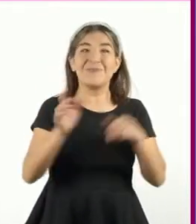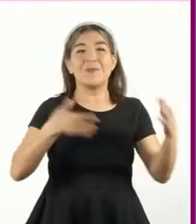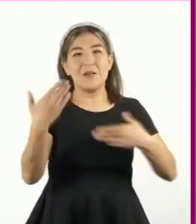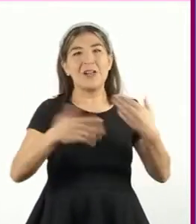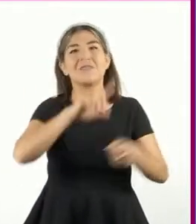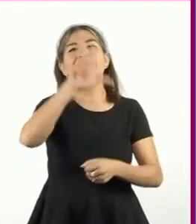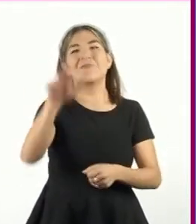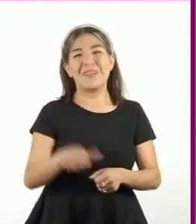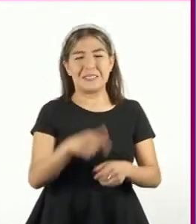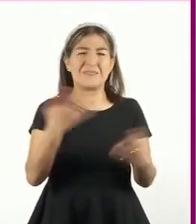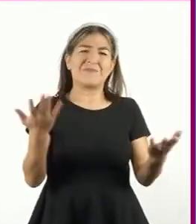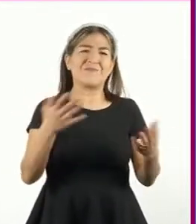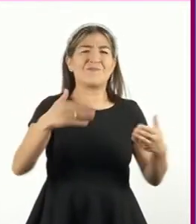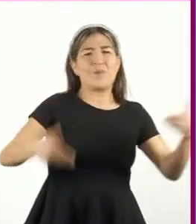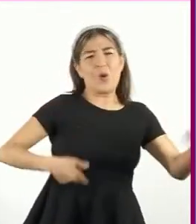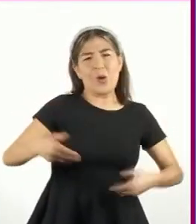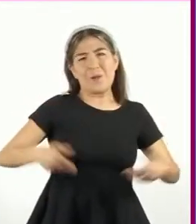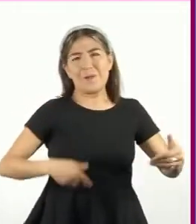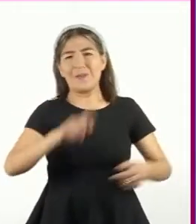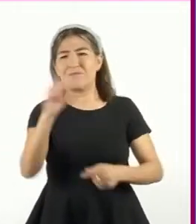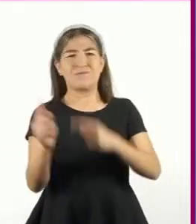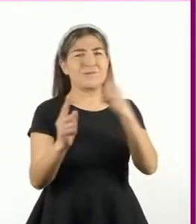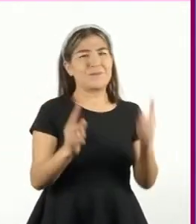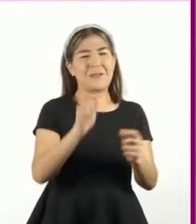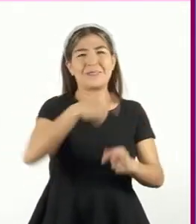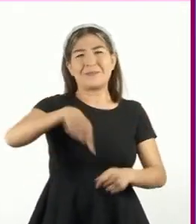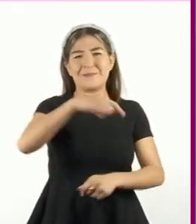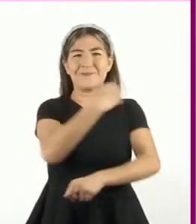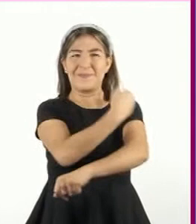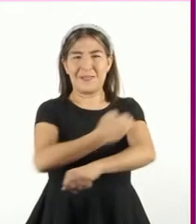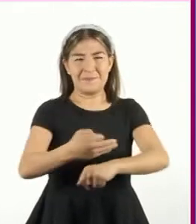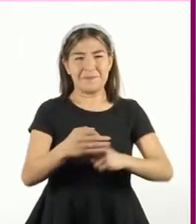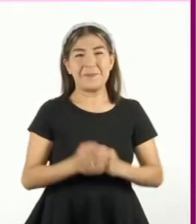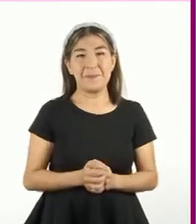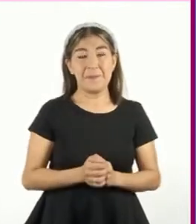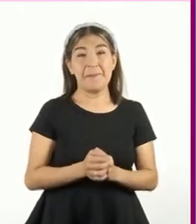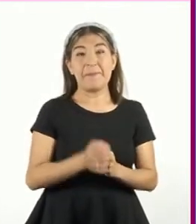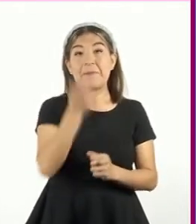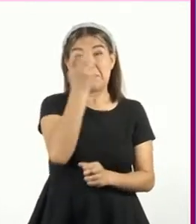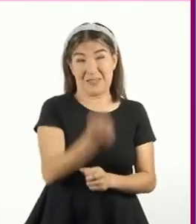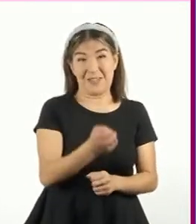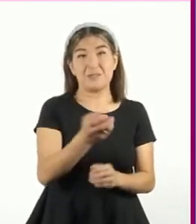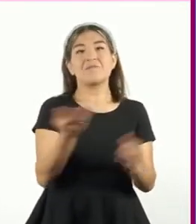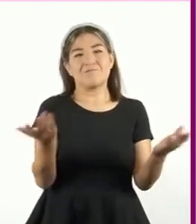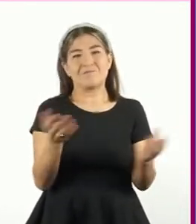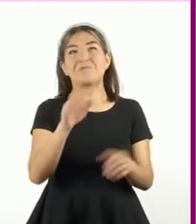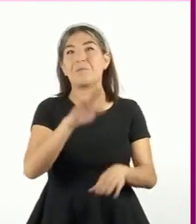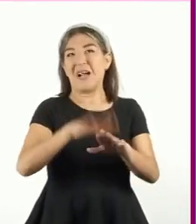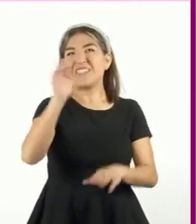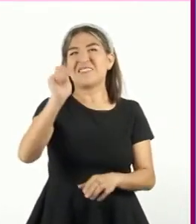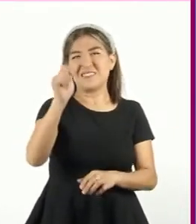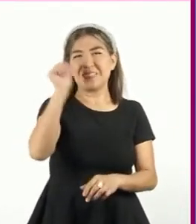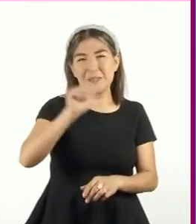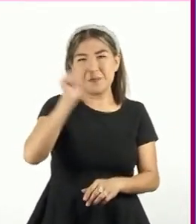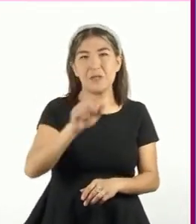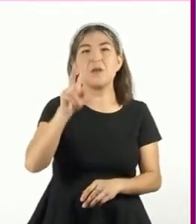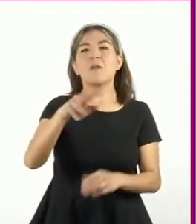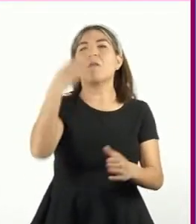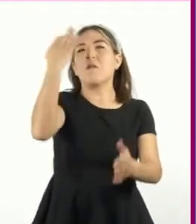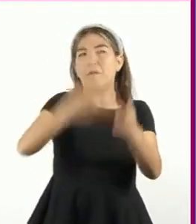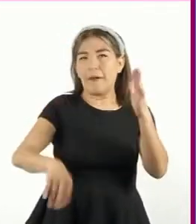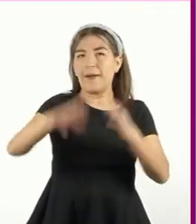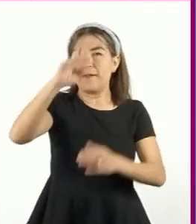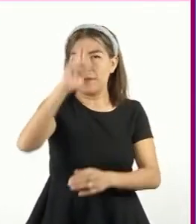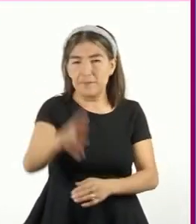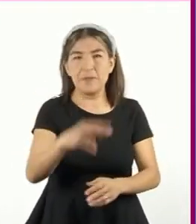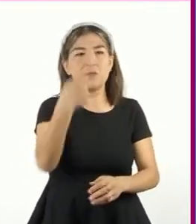generar diferencias entre las y los miembros. En caso particular, además, hay una falta de respeto